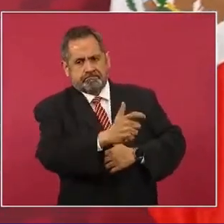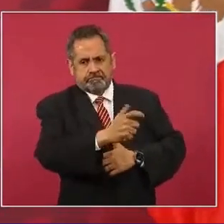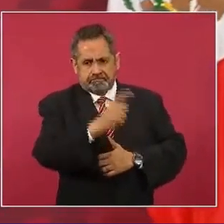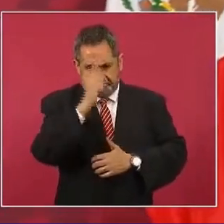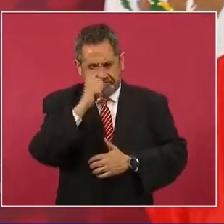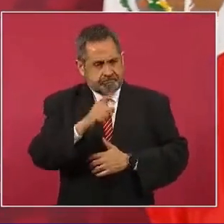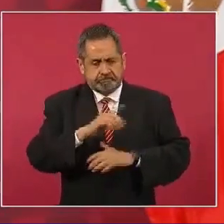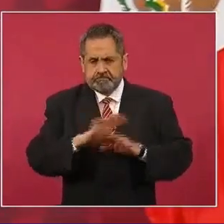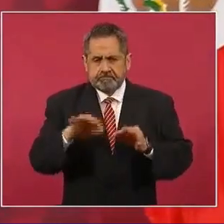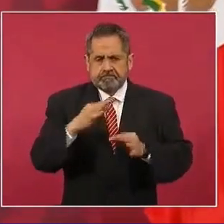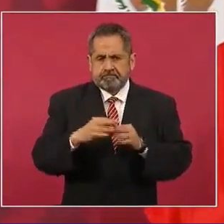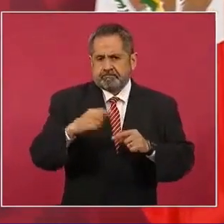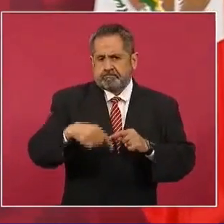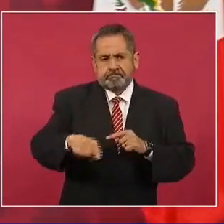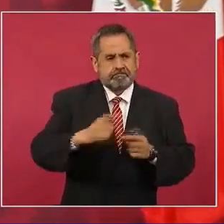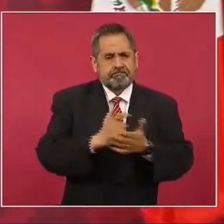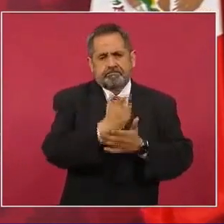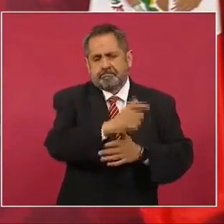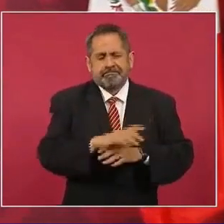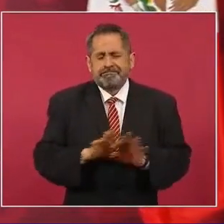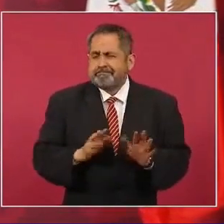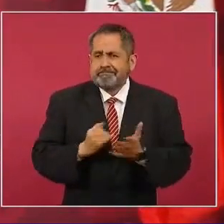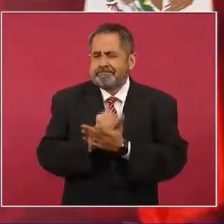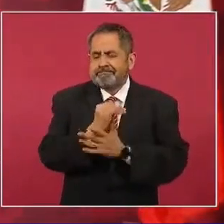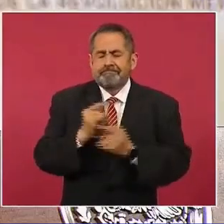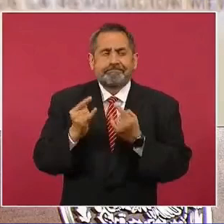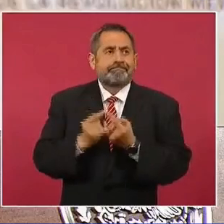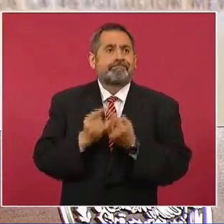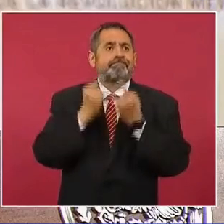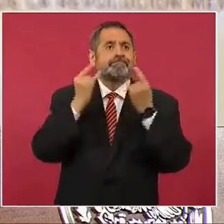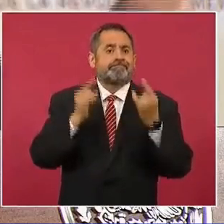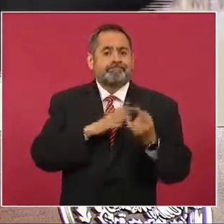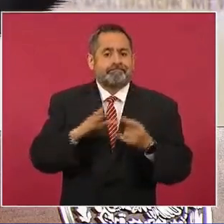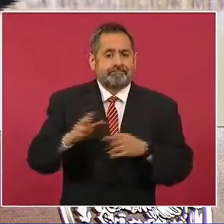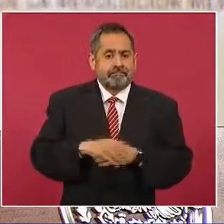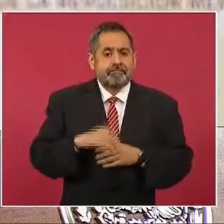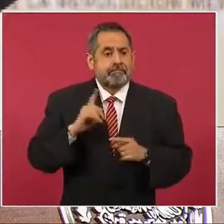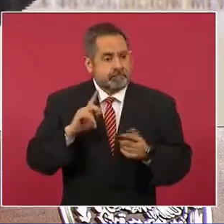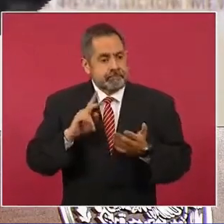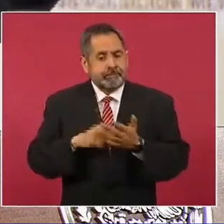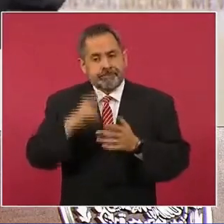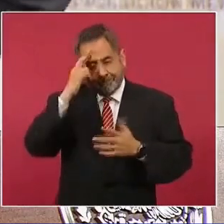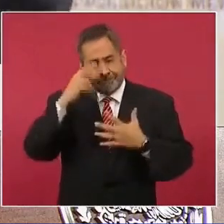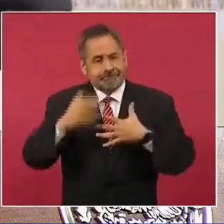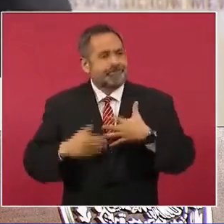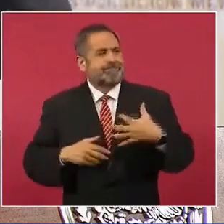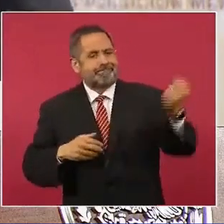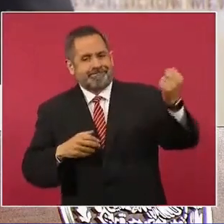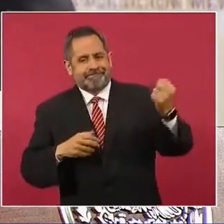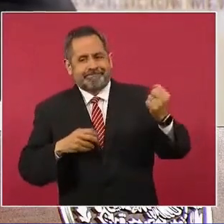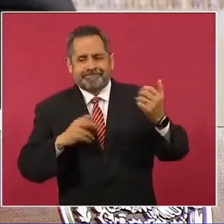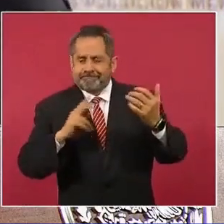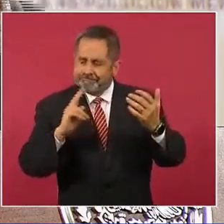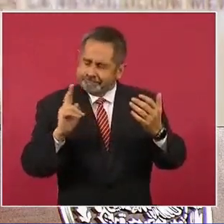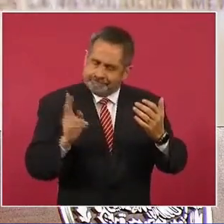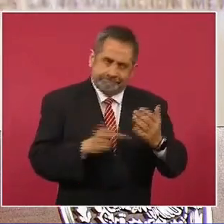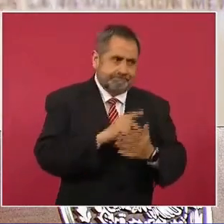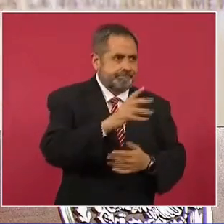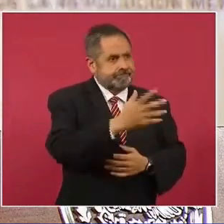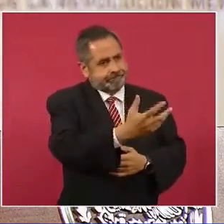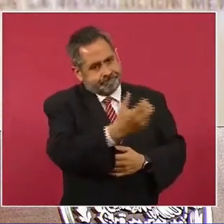la refinería, que es un hecho histórico porque es recuperar un bien,